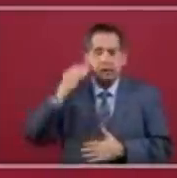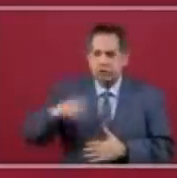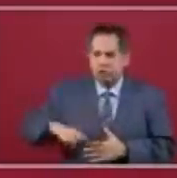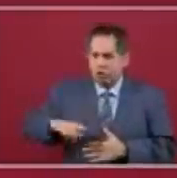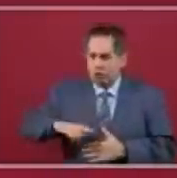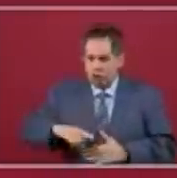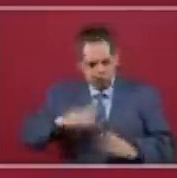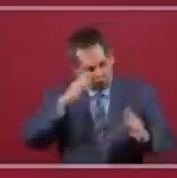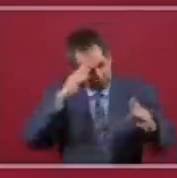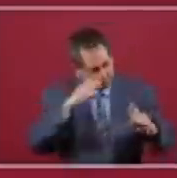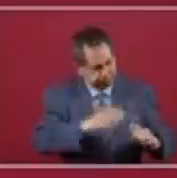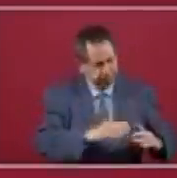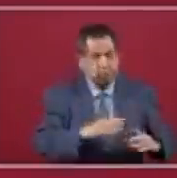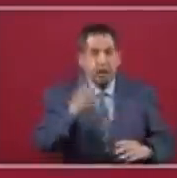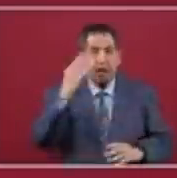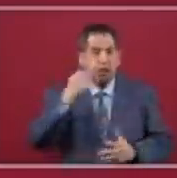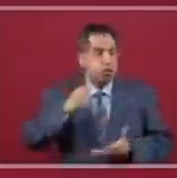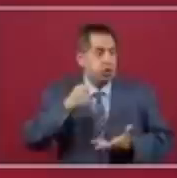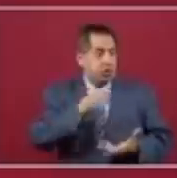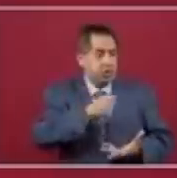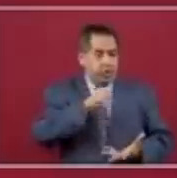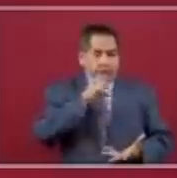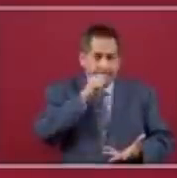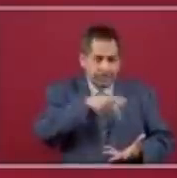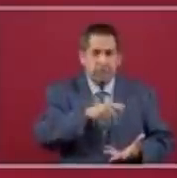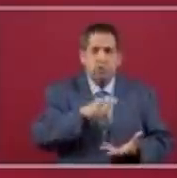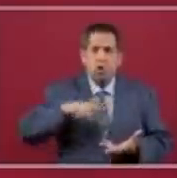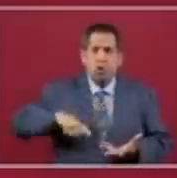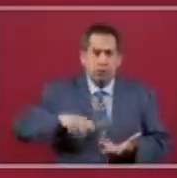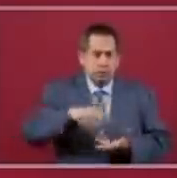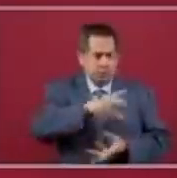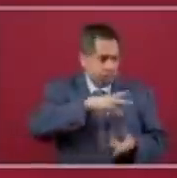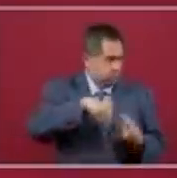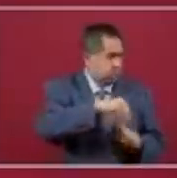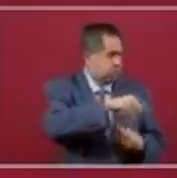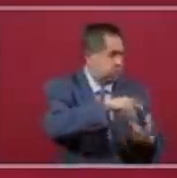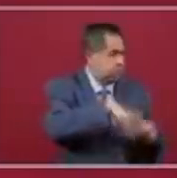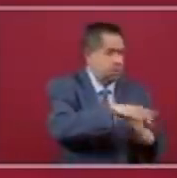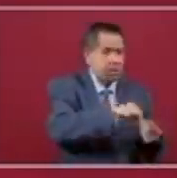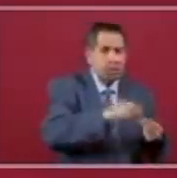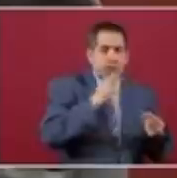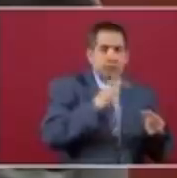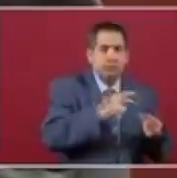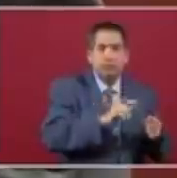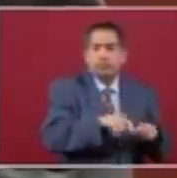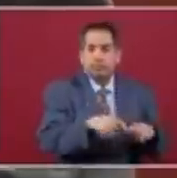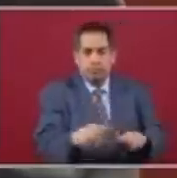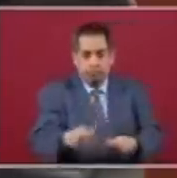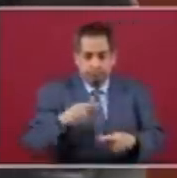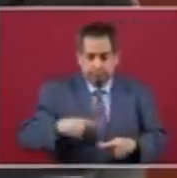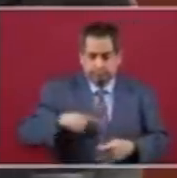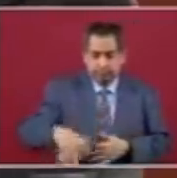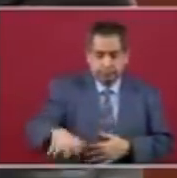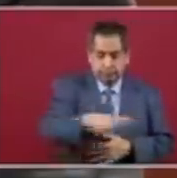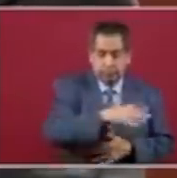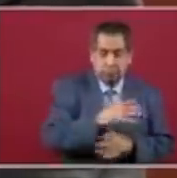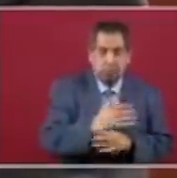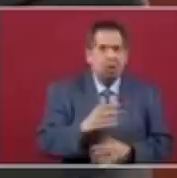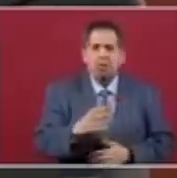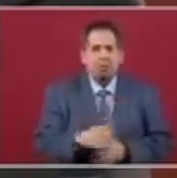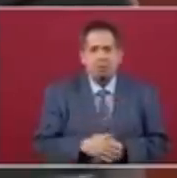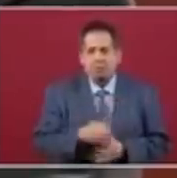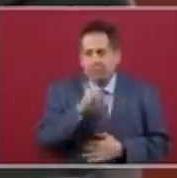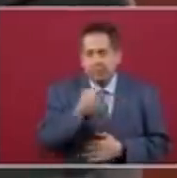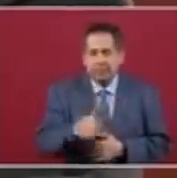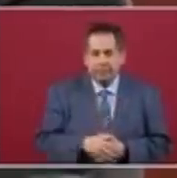El presupuesto era para el mismo gobierno, no le llegaba al pueblo. Esto cuesta trabajo que